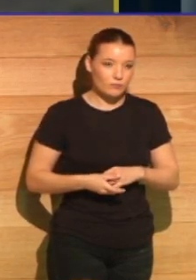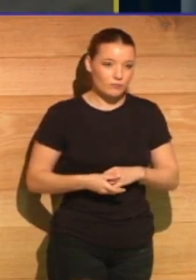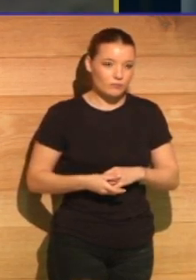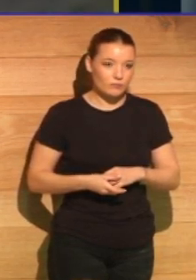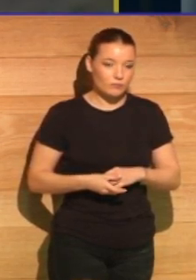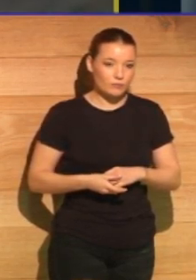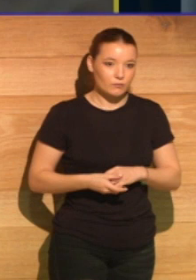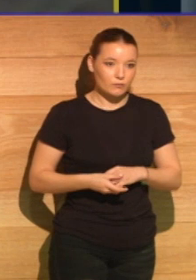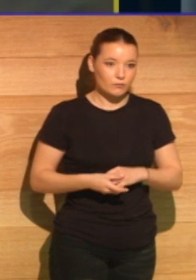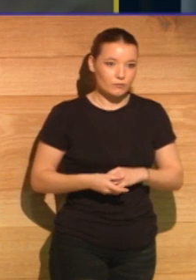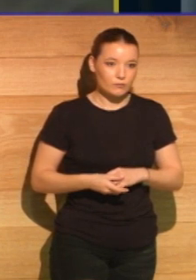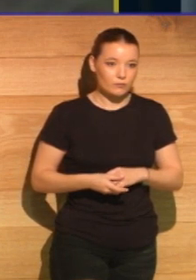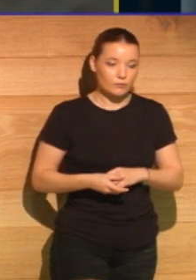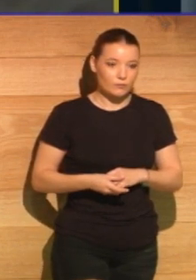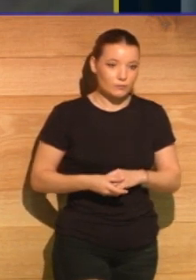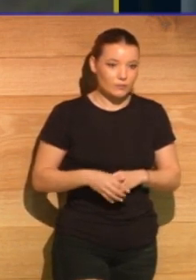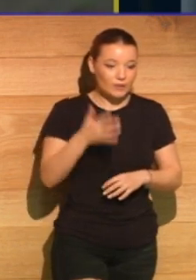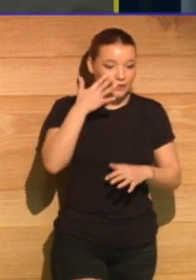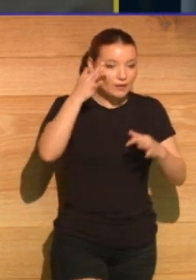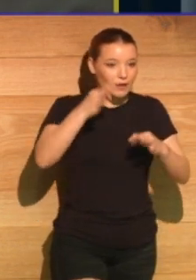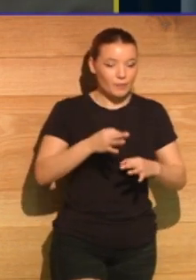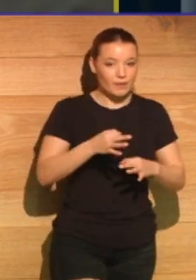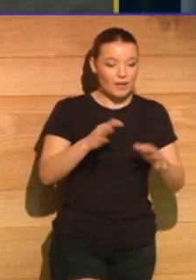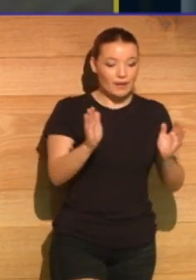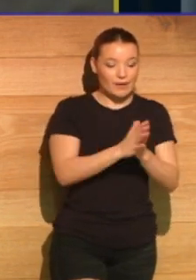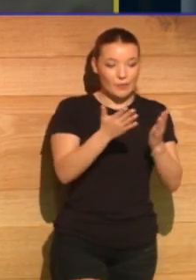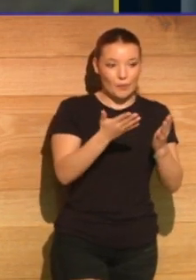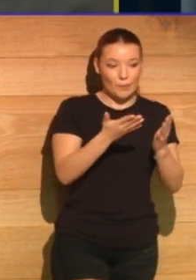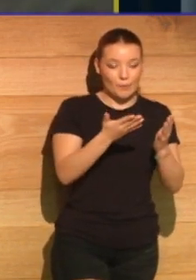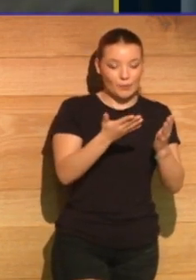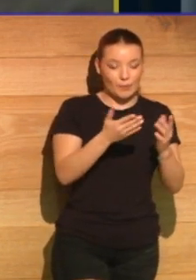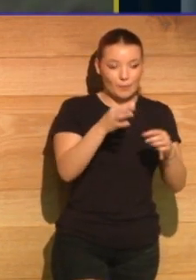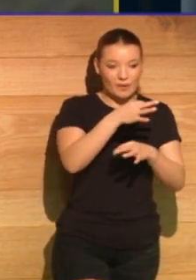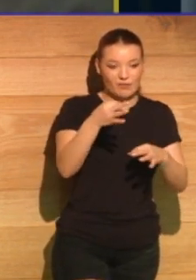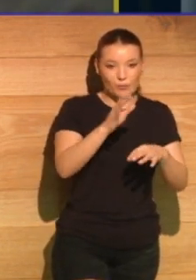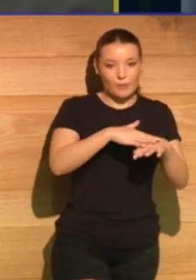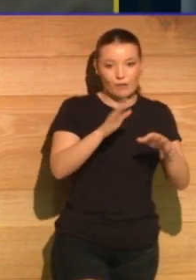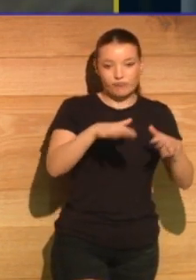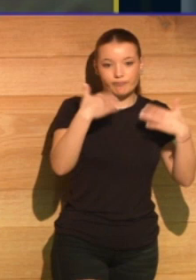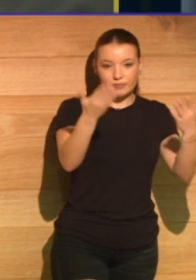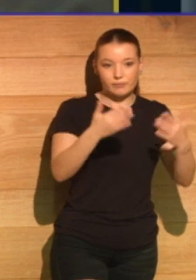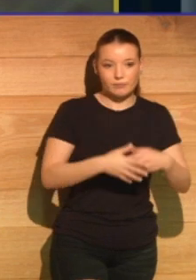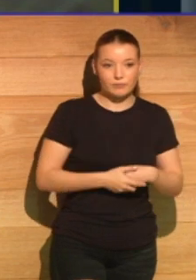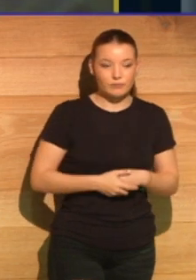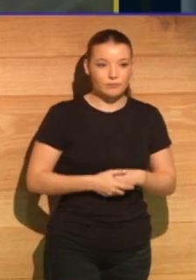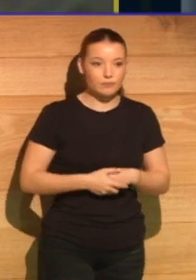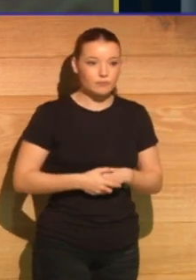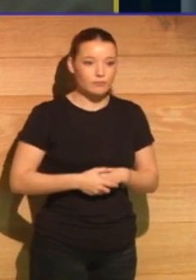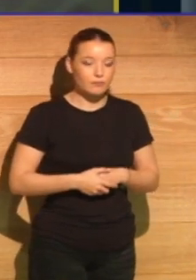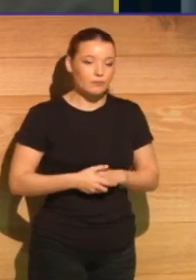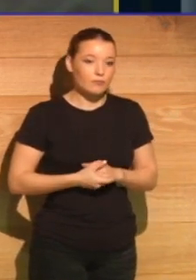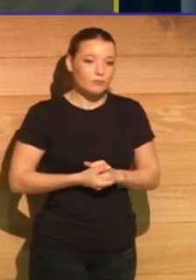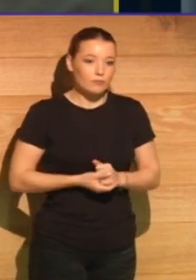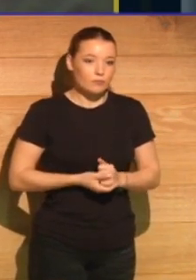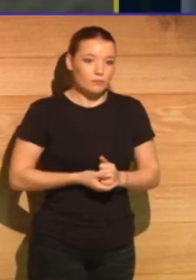libro, ¿no? Que es exactamente un buen libro para regalar, como decía Elena. De Cecilia Payne, Laura Morrón escribió